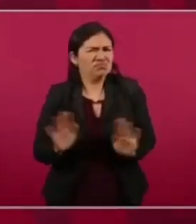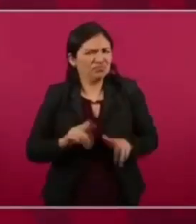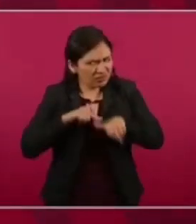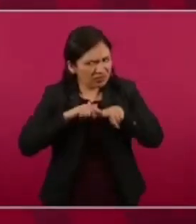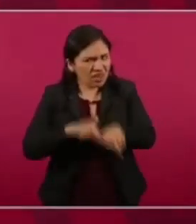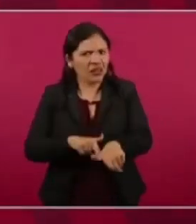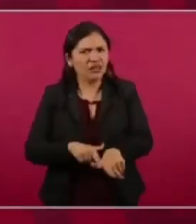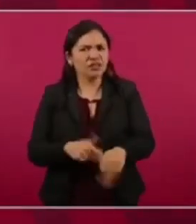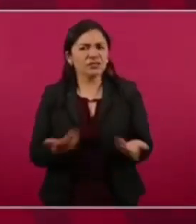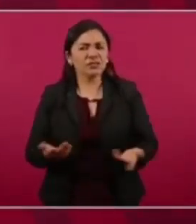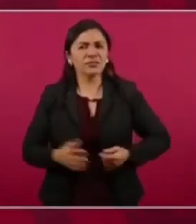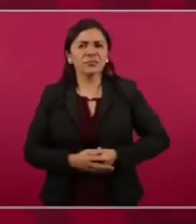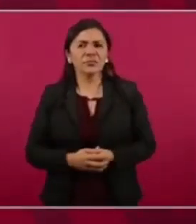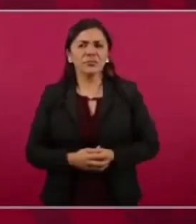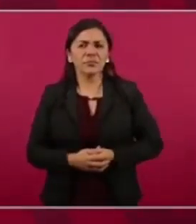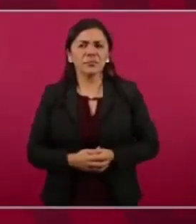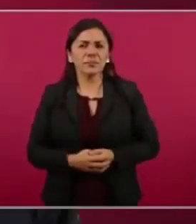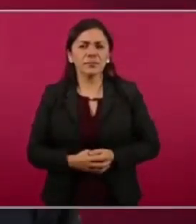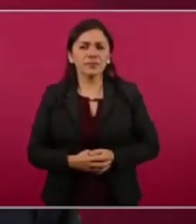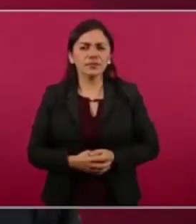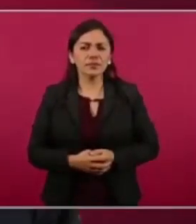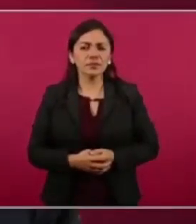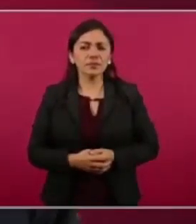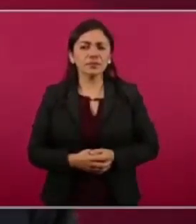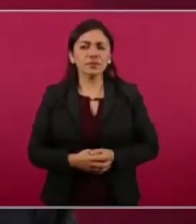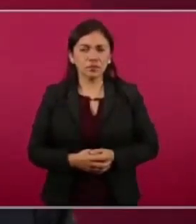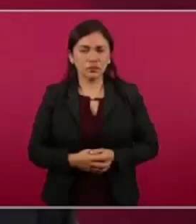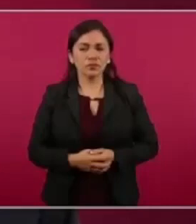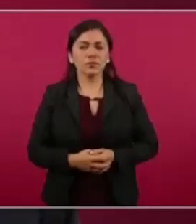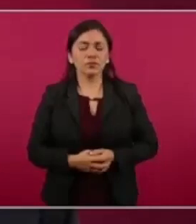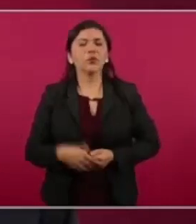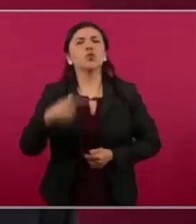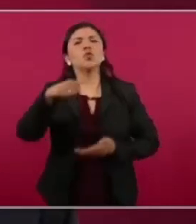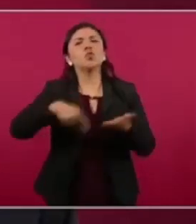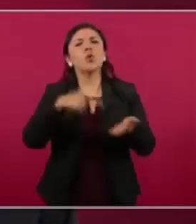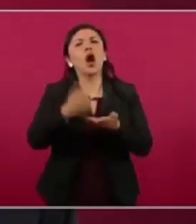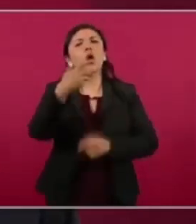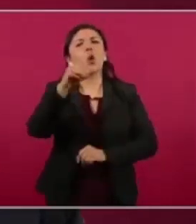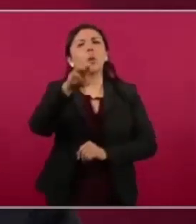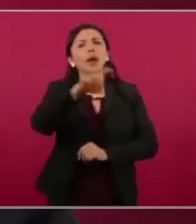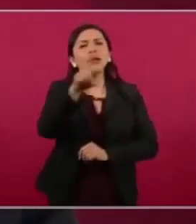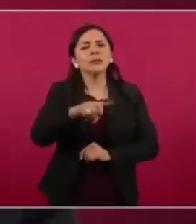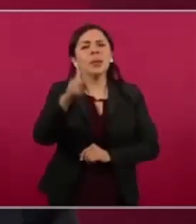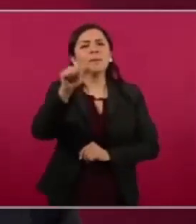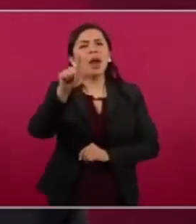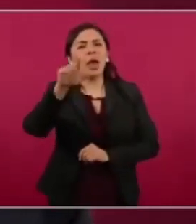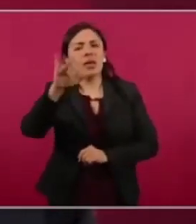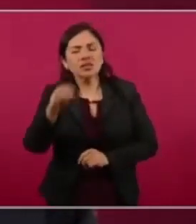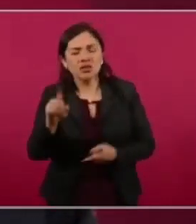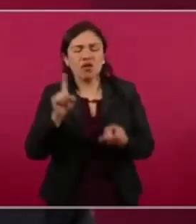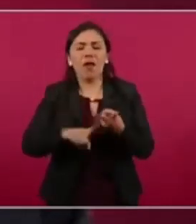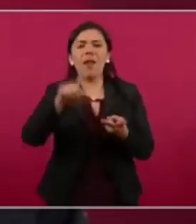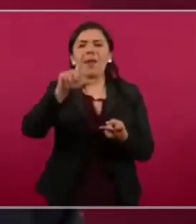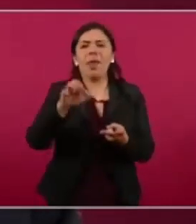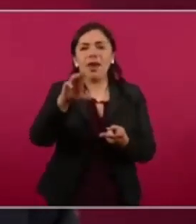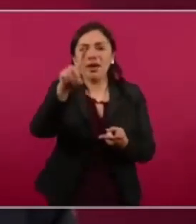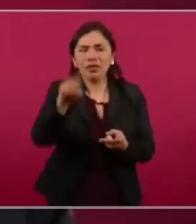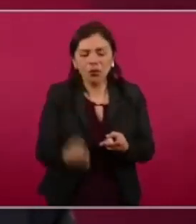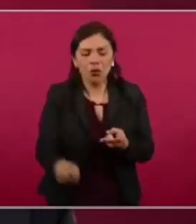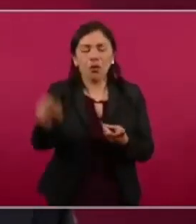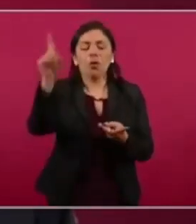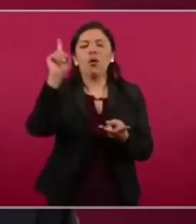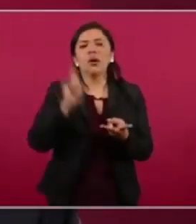En Gómez Palacio, en Lerdo, y también